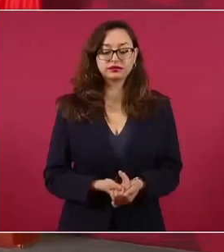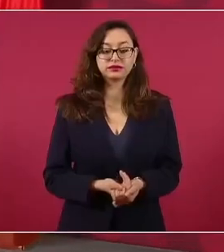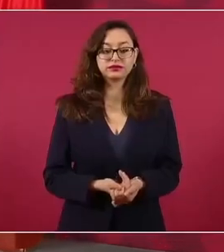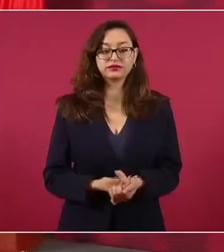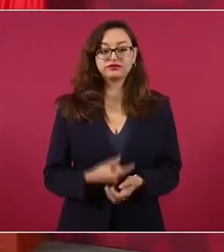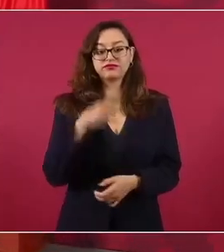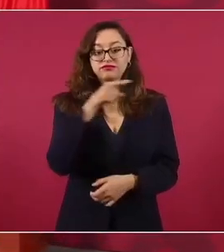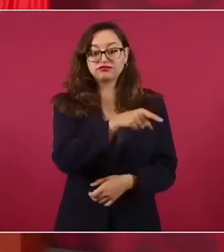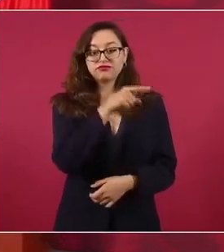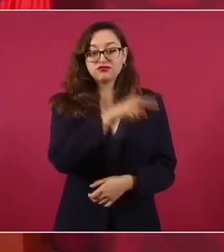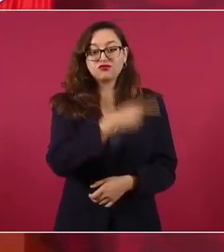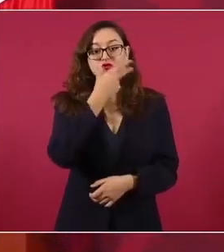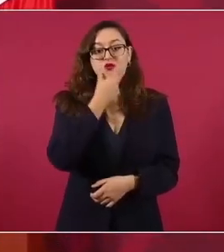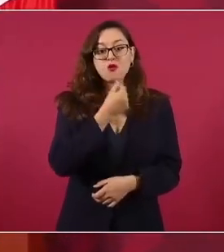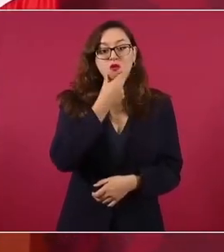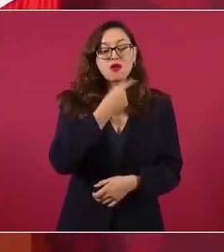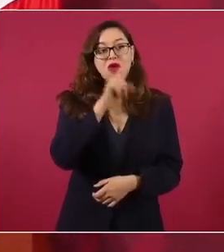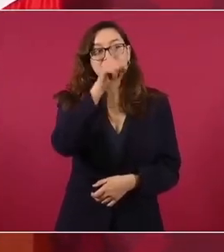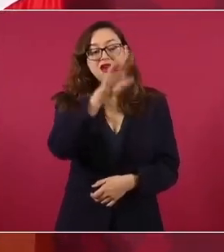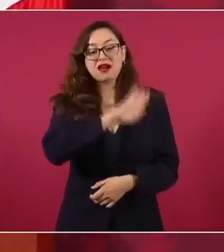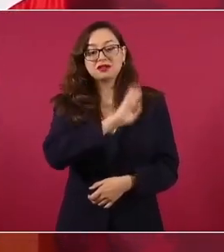Claudio, ya sabemos,